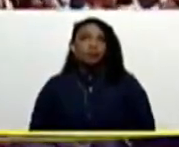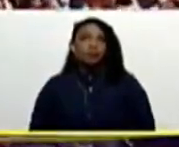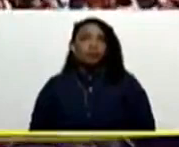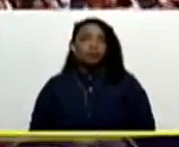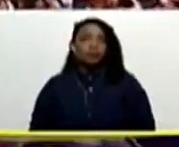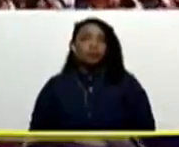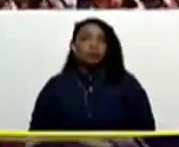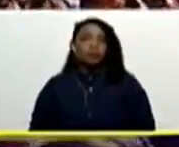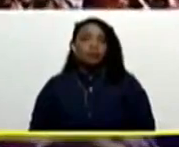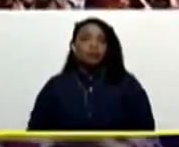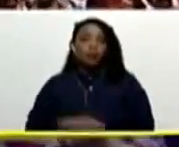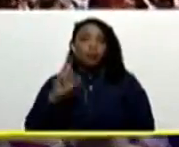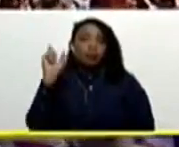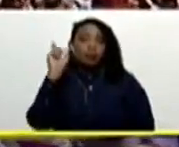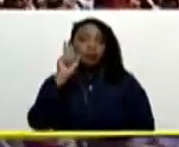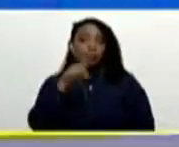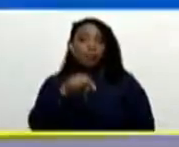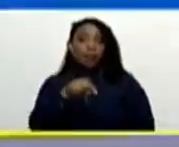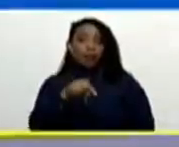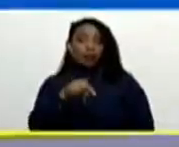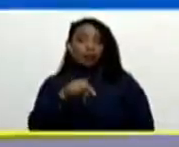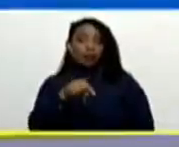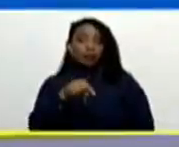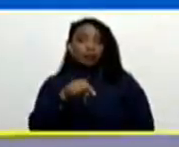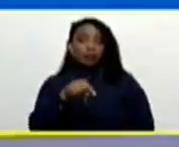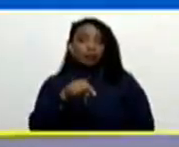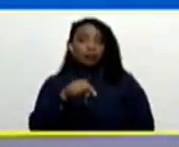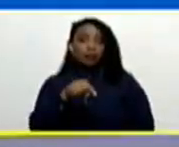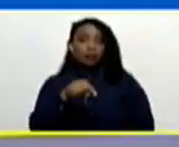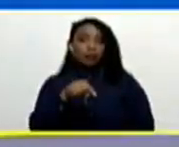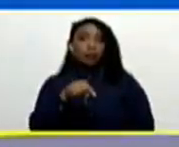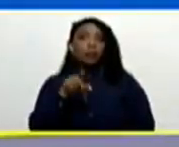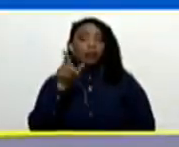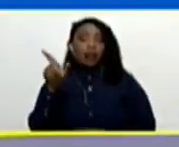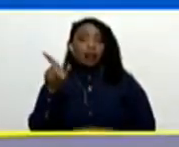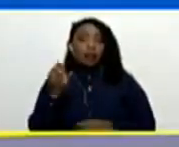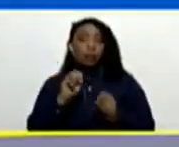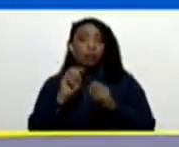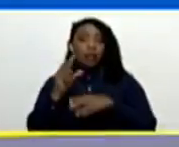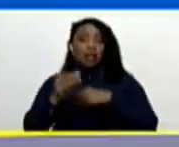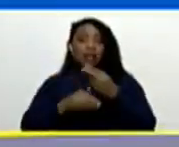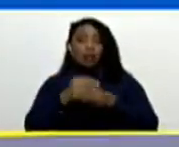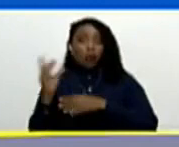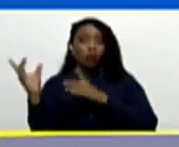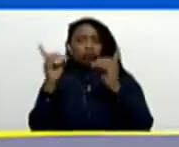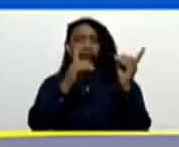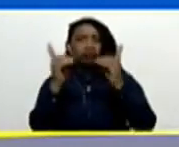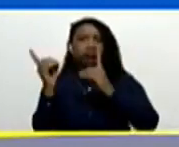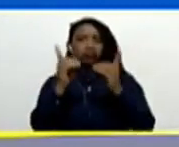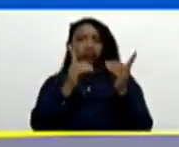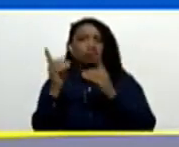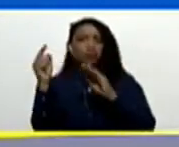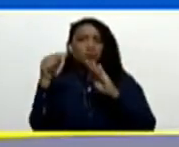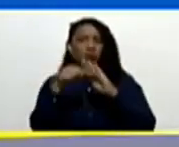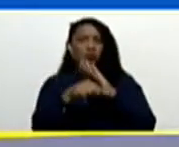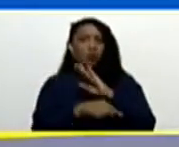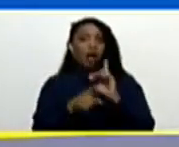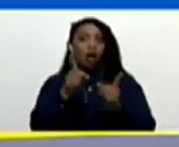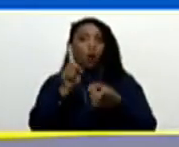Y también, en esa oportunidad, el debate profundo era justamente para